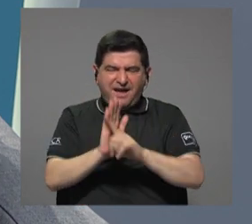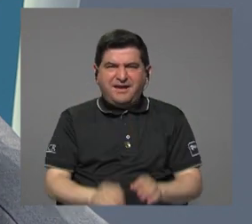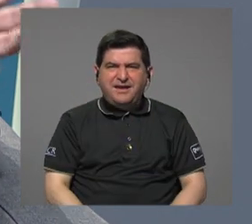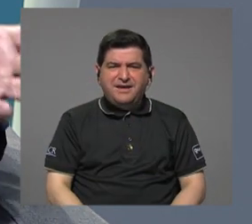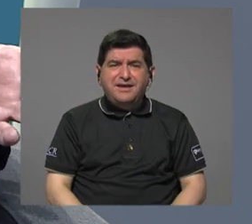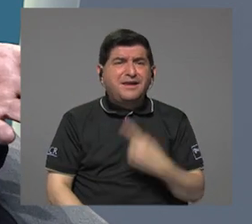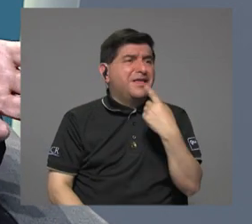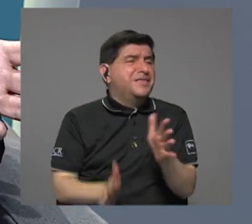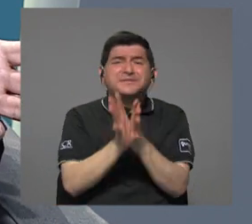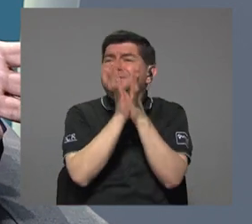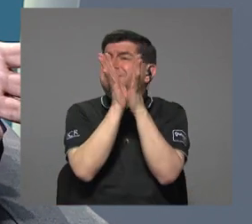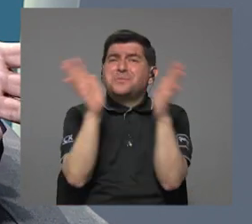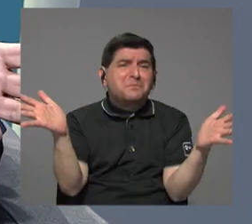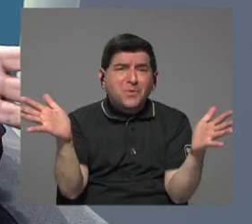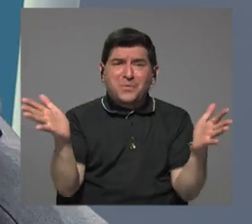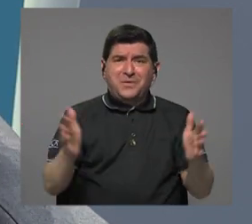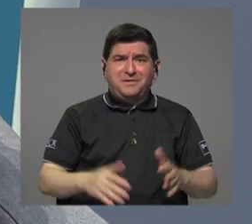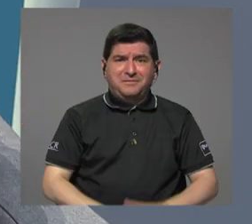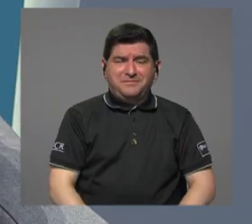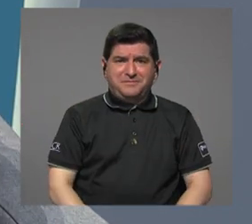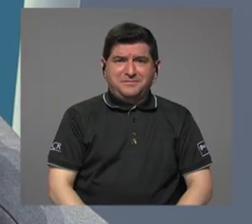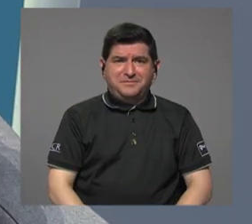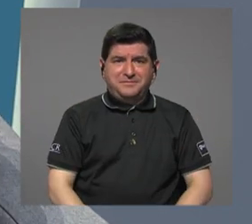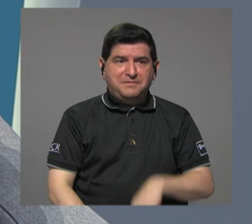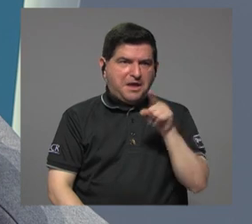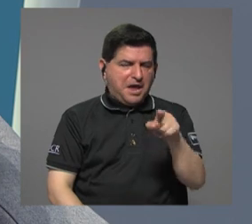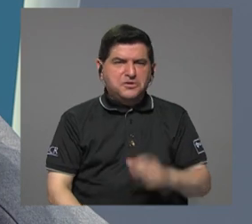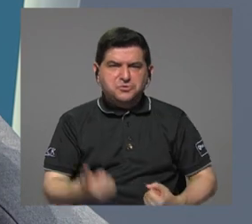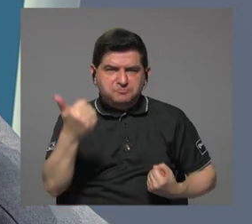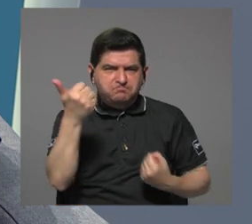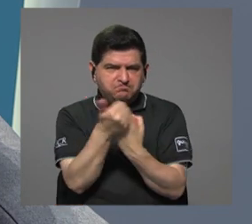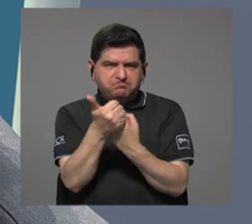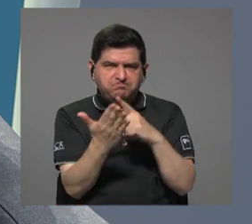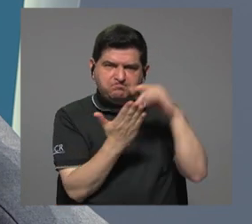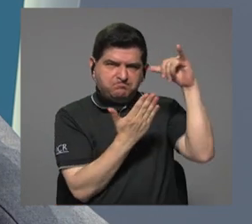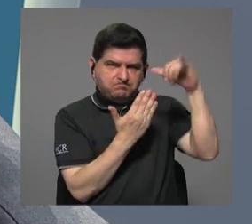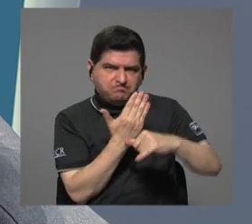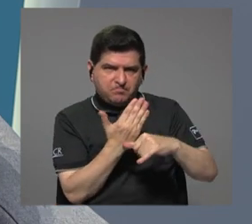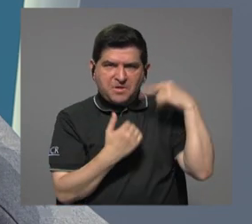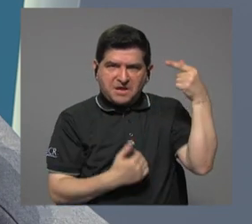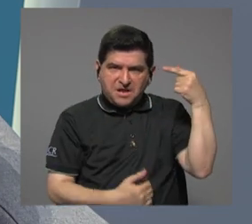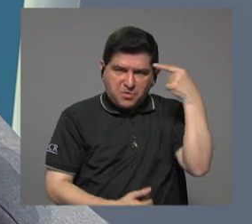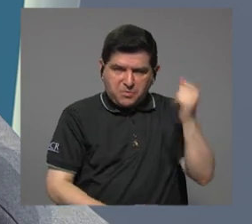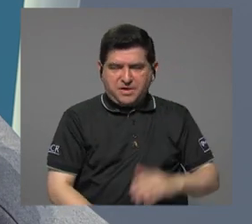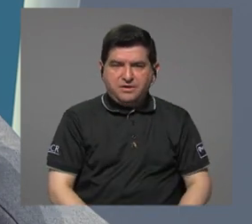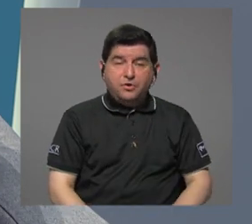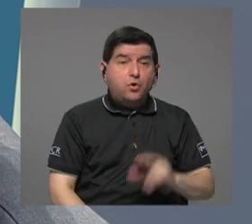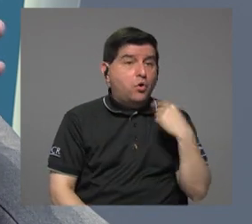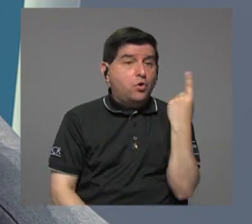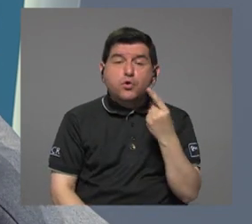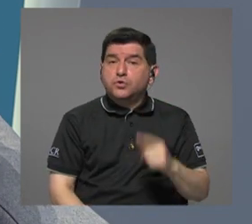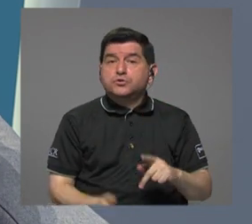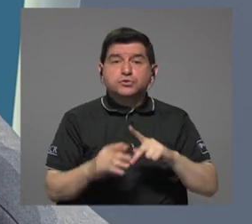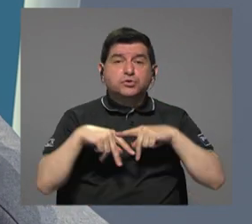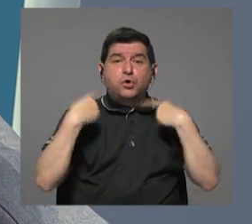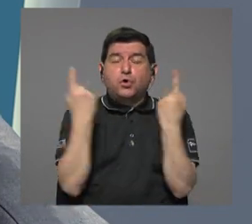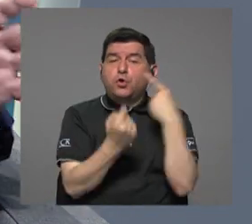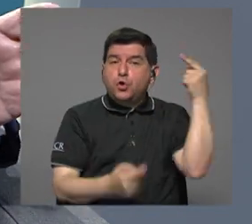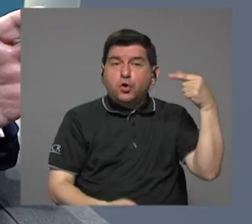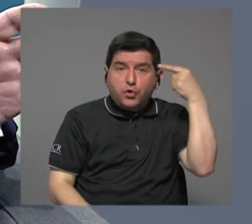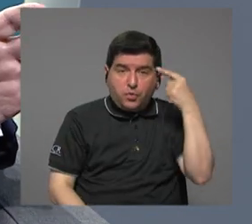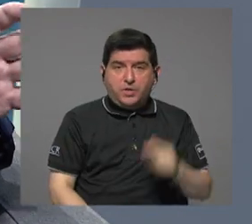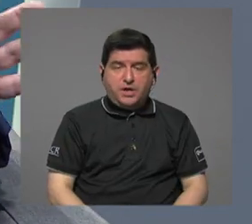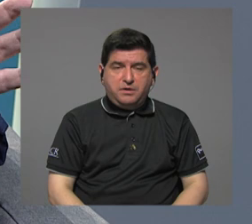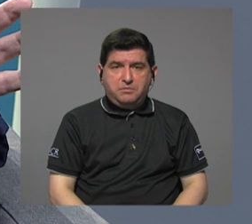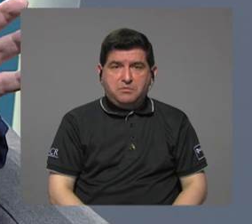lo han dicho públicamente que ellos van a colaborar con ese proyecto hacia el gobierno ya no solamente es el partido de gobierno si